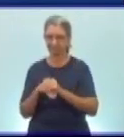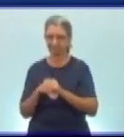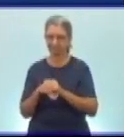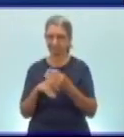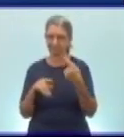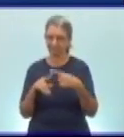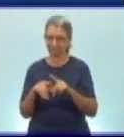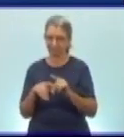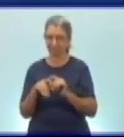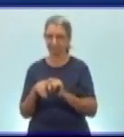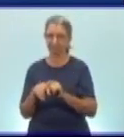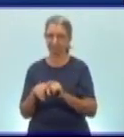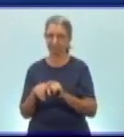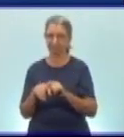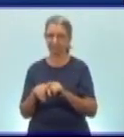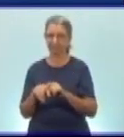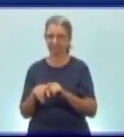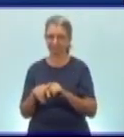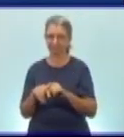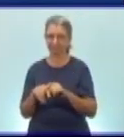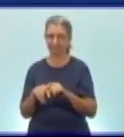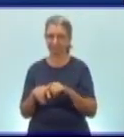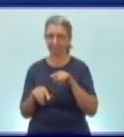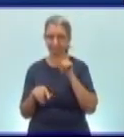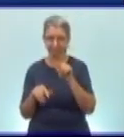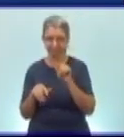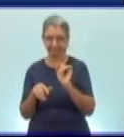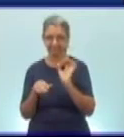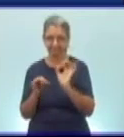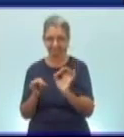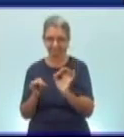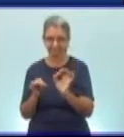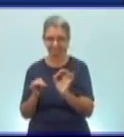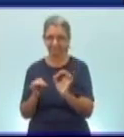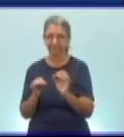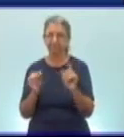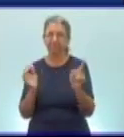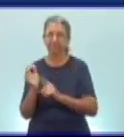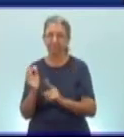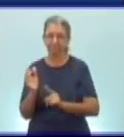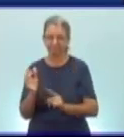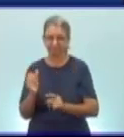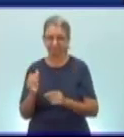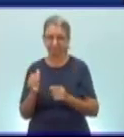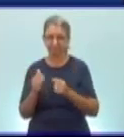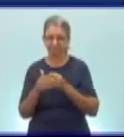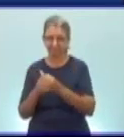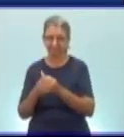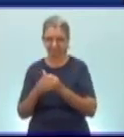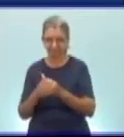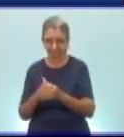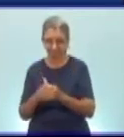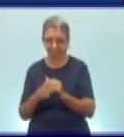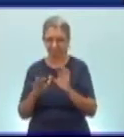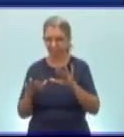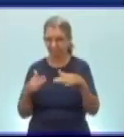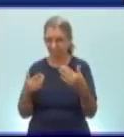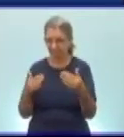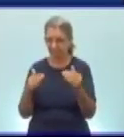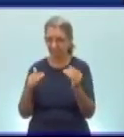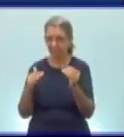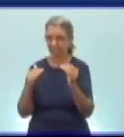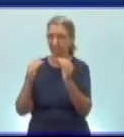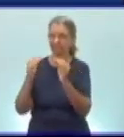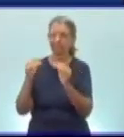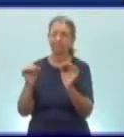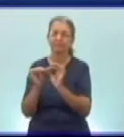de la masa por la velocidad al cuadrado. En este punto, entonces la energía mecánica del sistema es solamente la energía